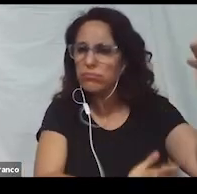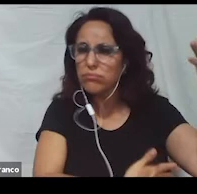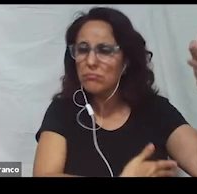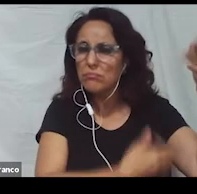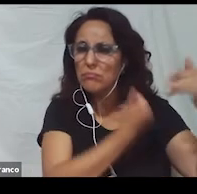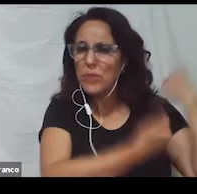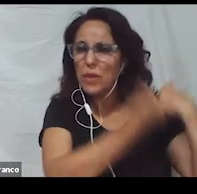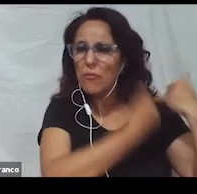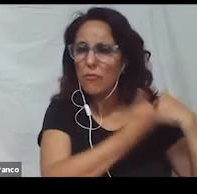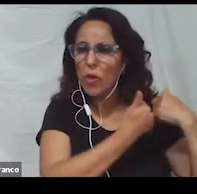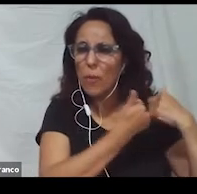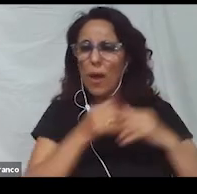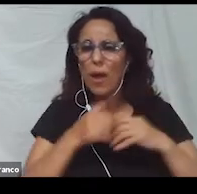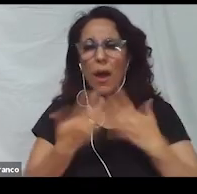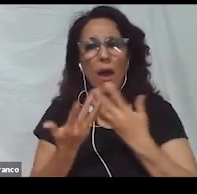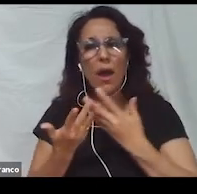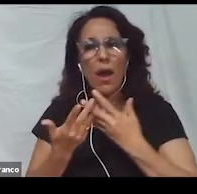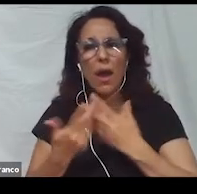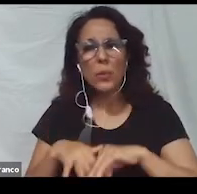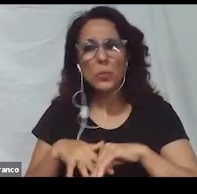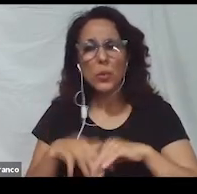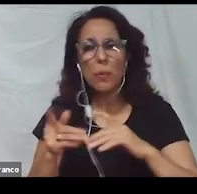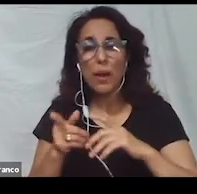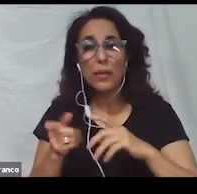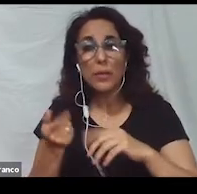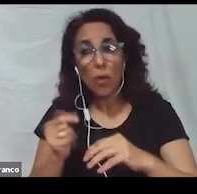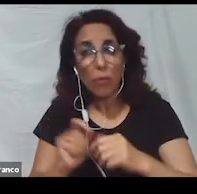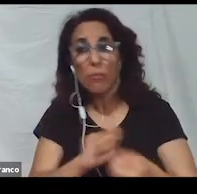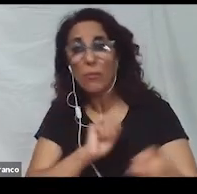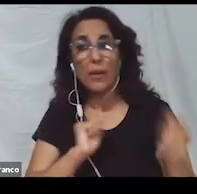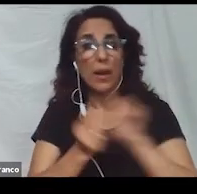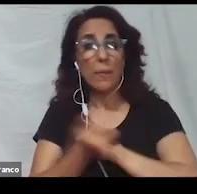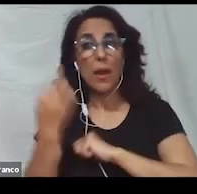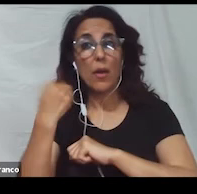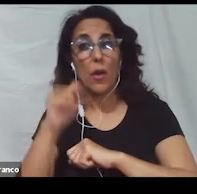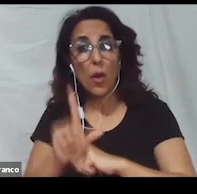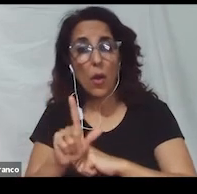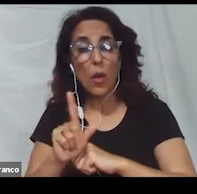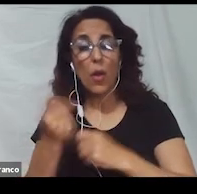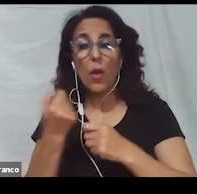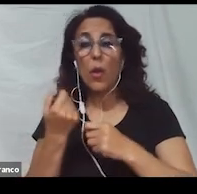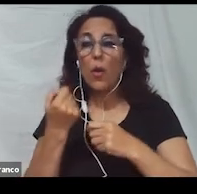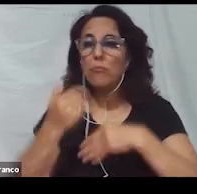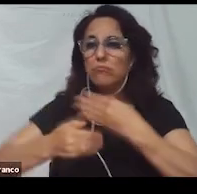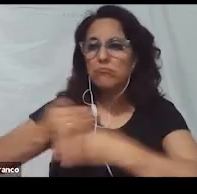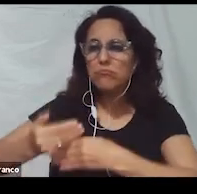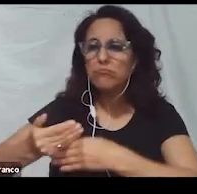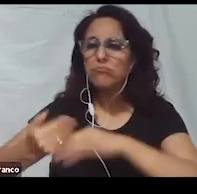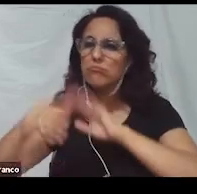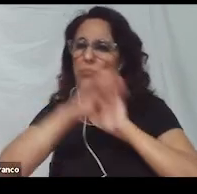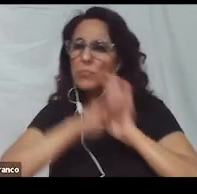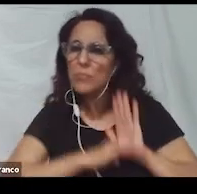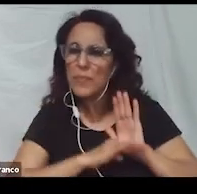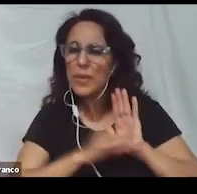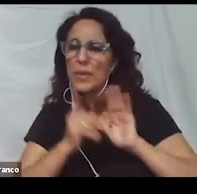no solamente de cómo se hace esta automatización, sino de por qué, para qué, roles, qué metodología podemos aplicar para